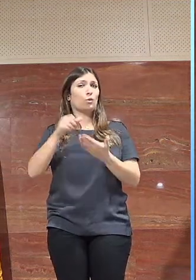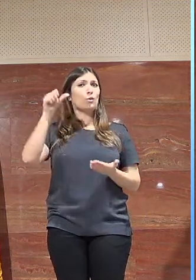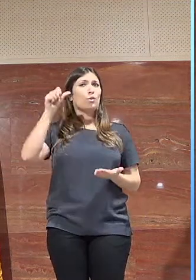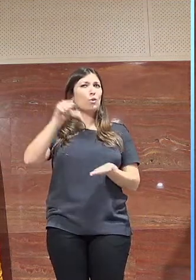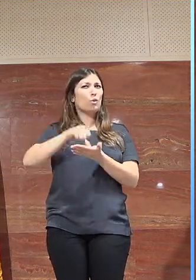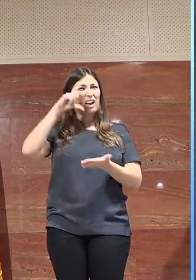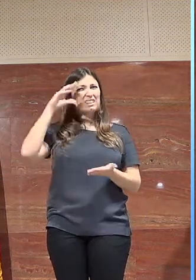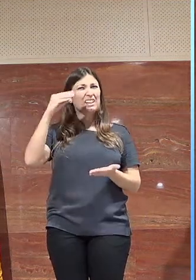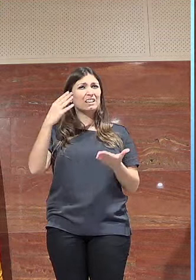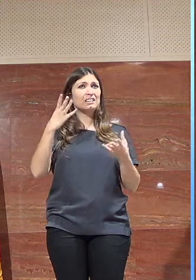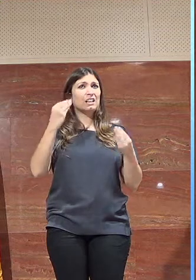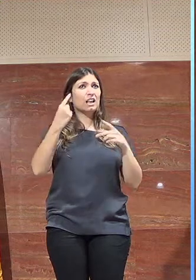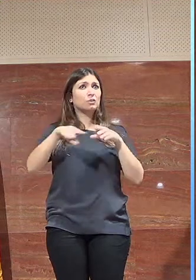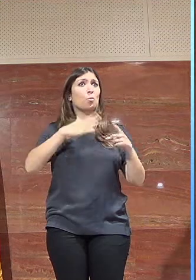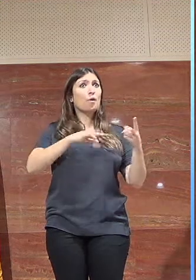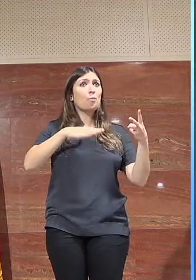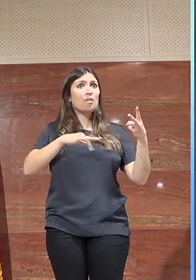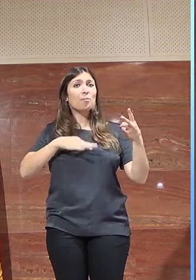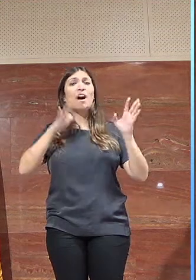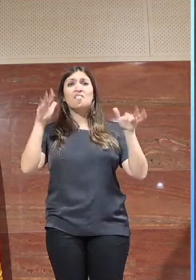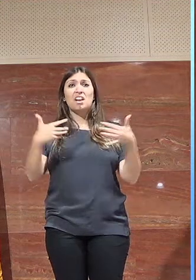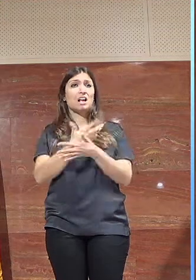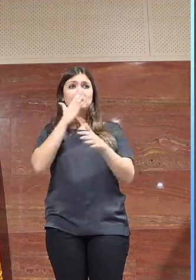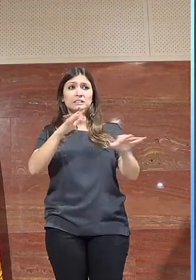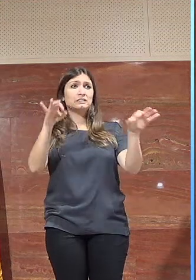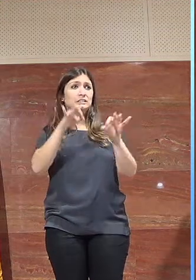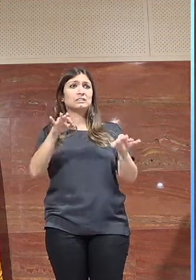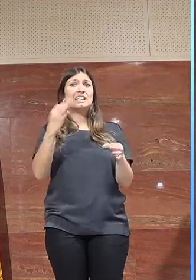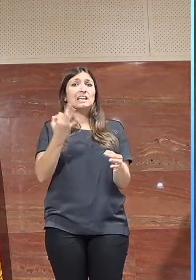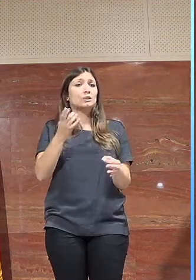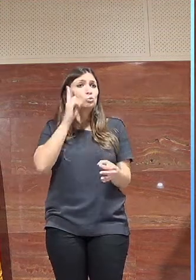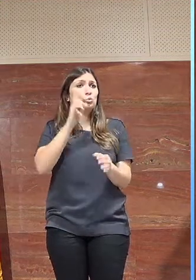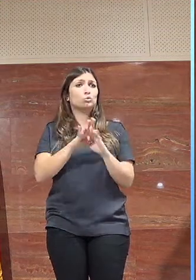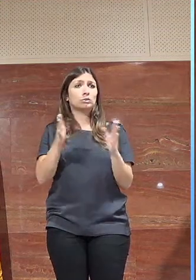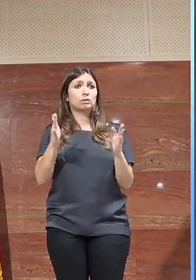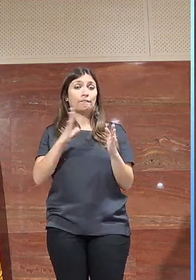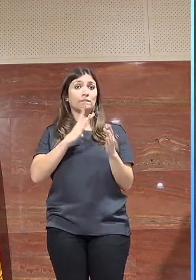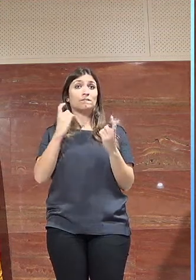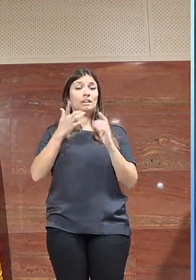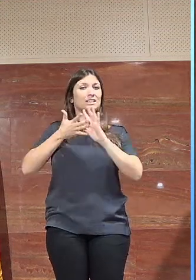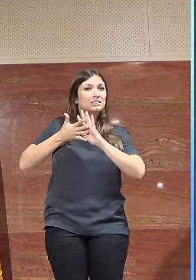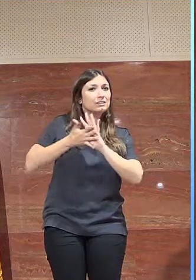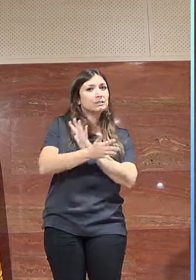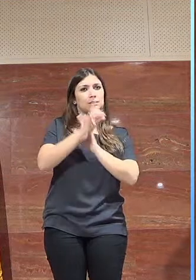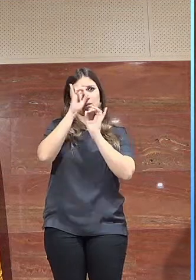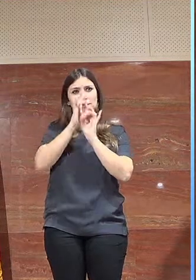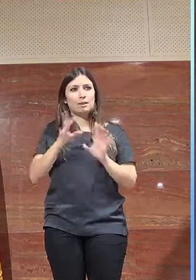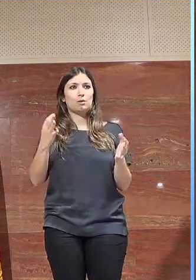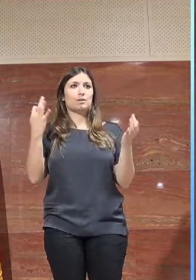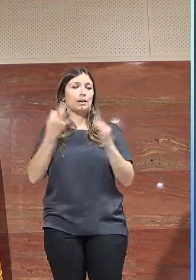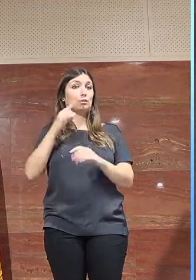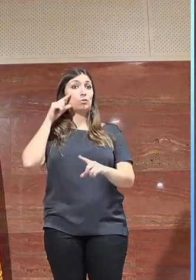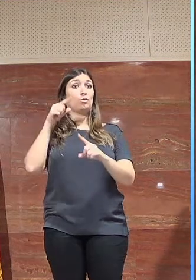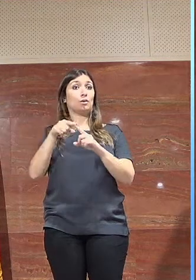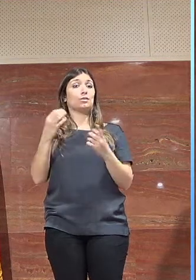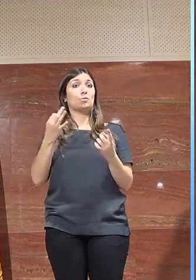cosas que no es ninguna. Se entienden tantas cosas por ciudad inteligente que al final no sabemos lo que es. Ayudaría a definirlo, y desde luego ayudaría a definirlo para